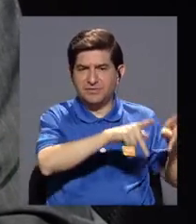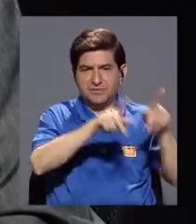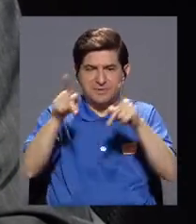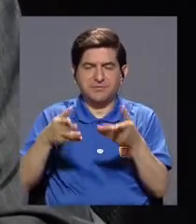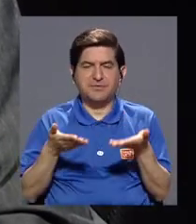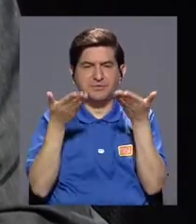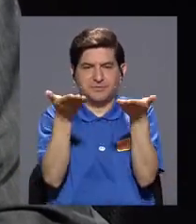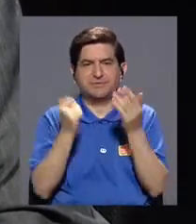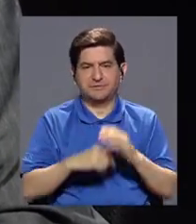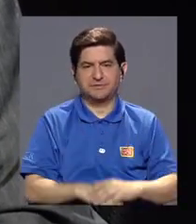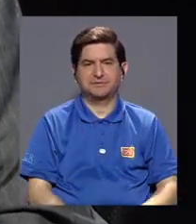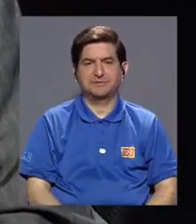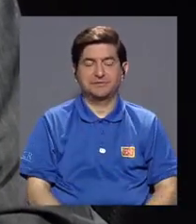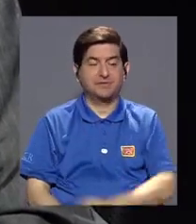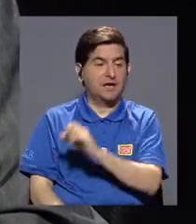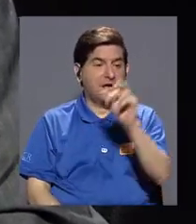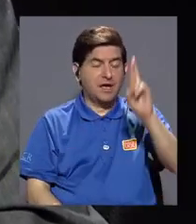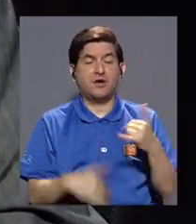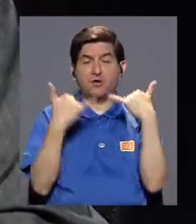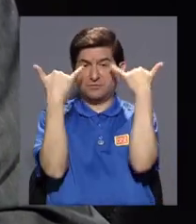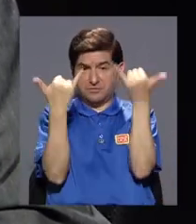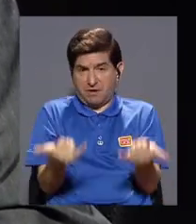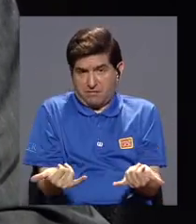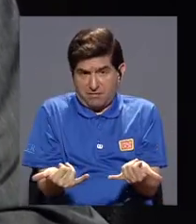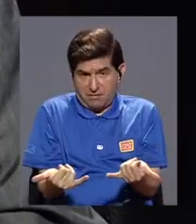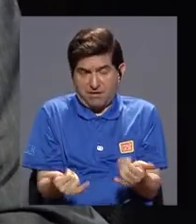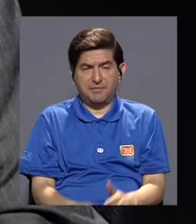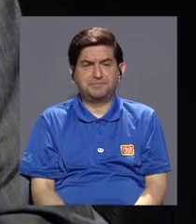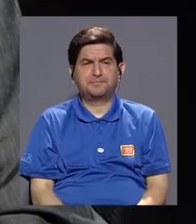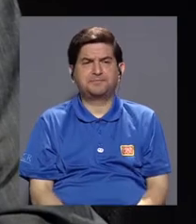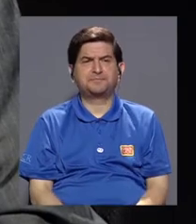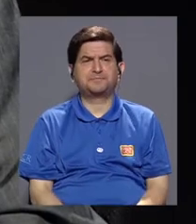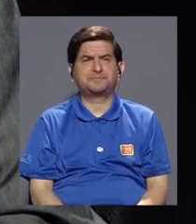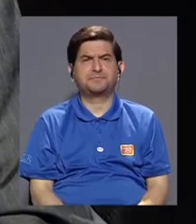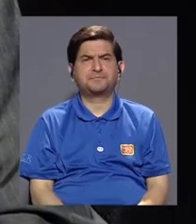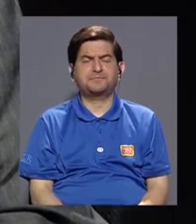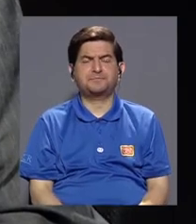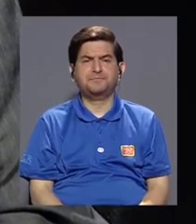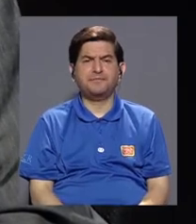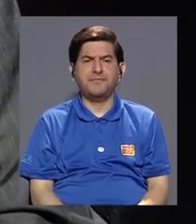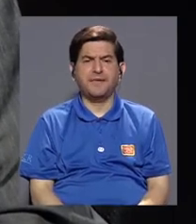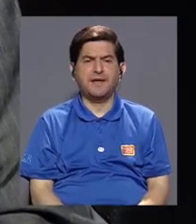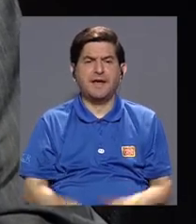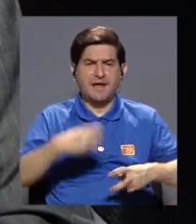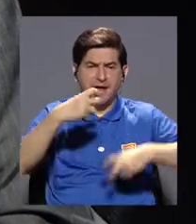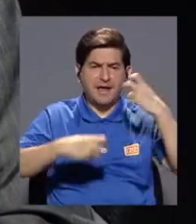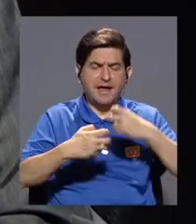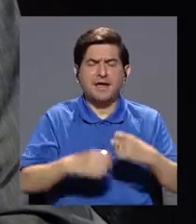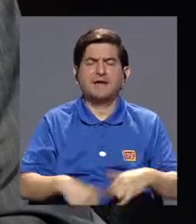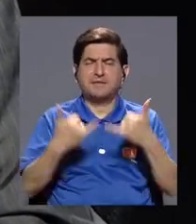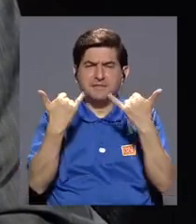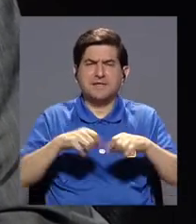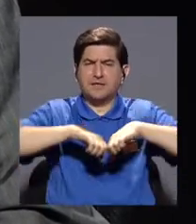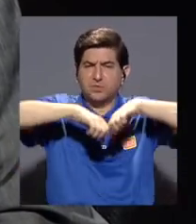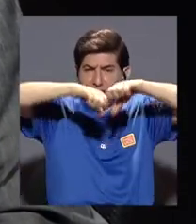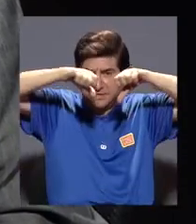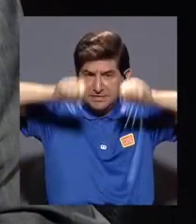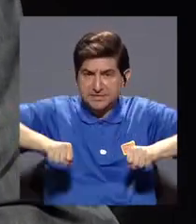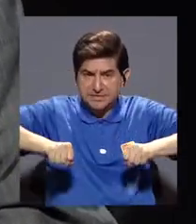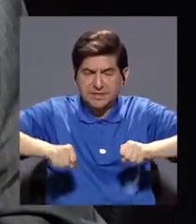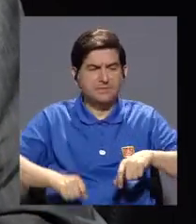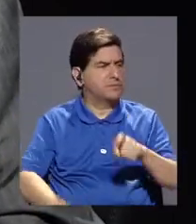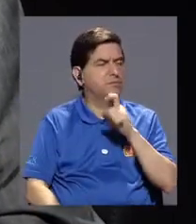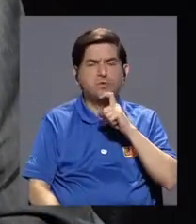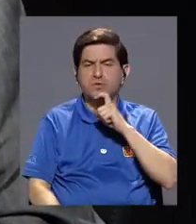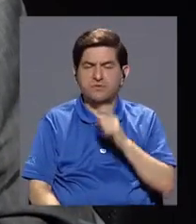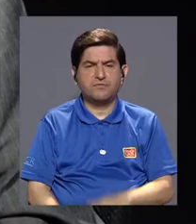Por supuesto que en la Costa Rica actual, en medio de esta crisis sistémica, es